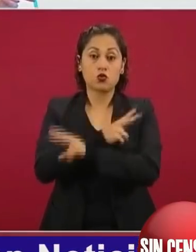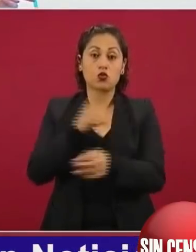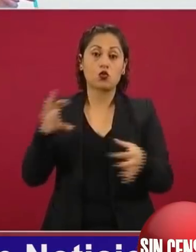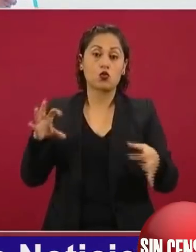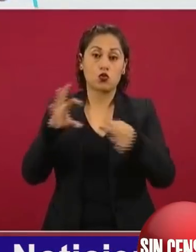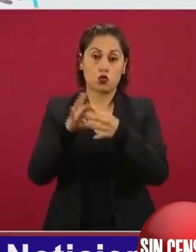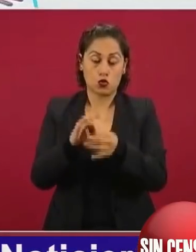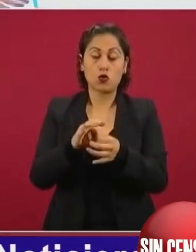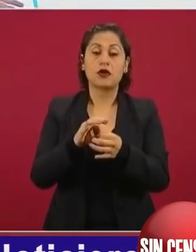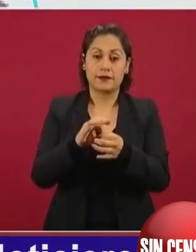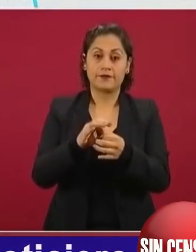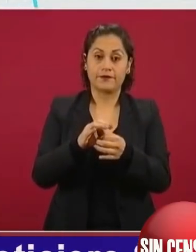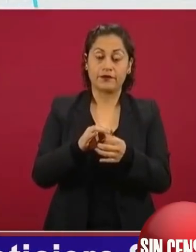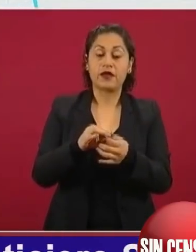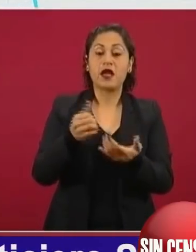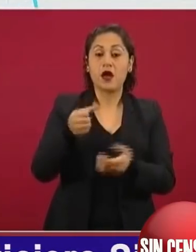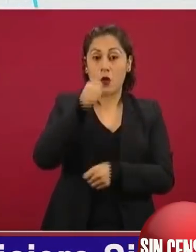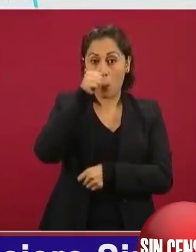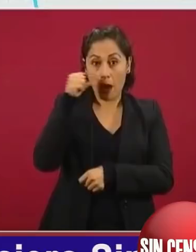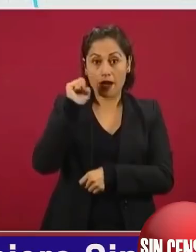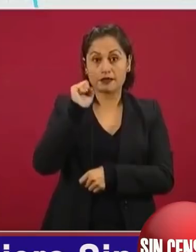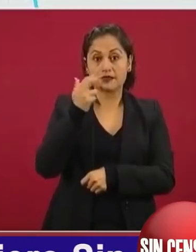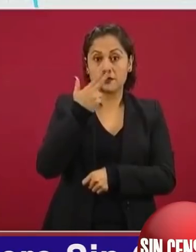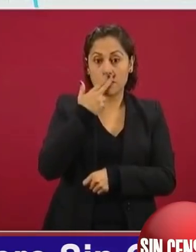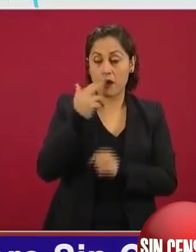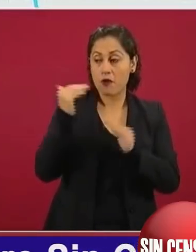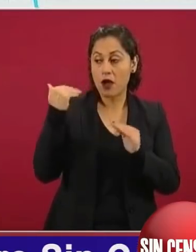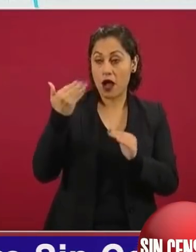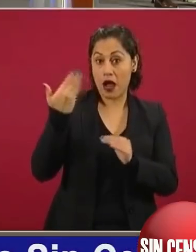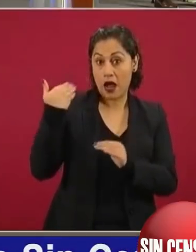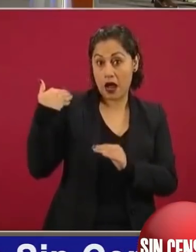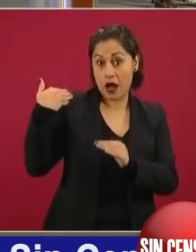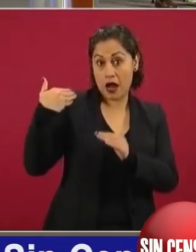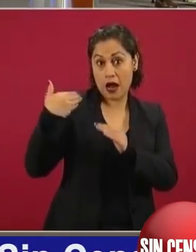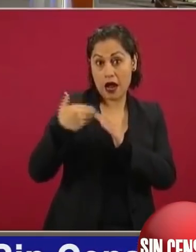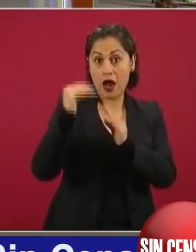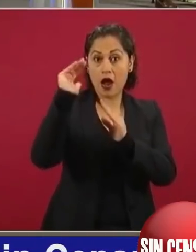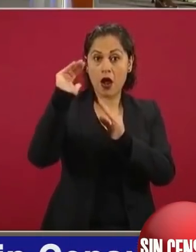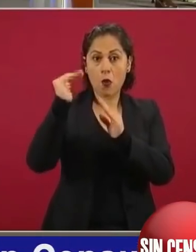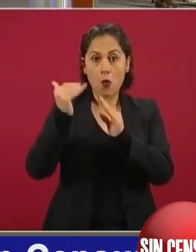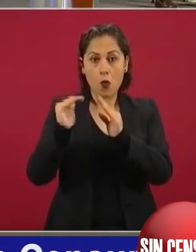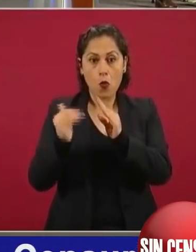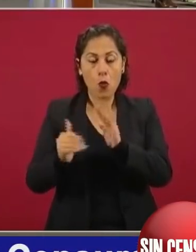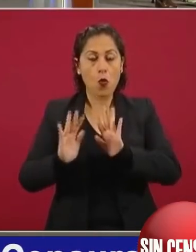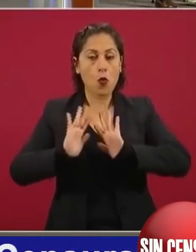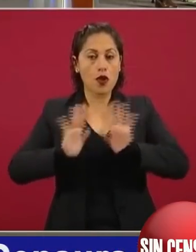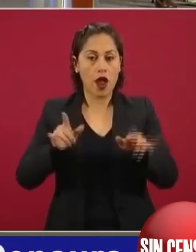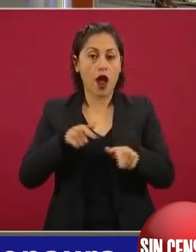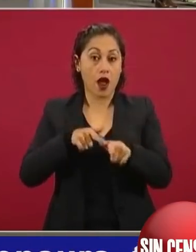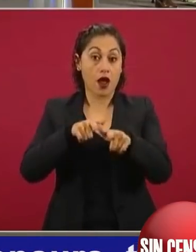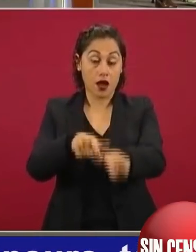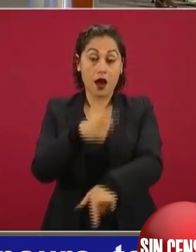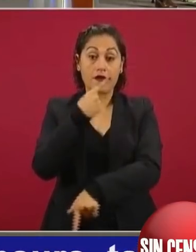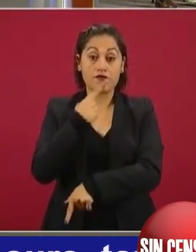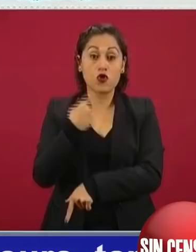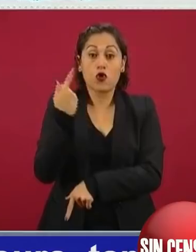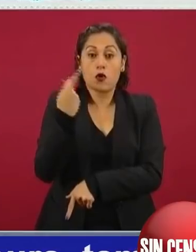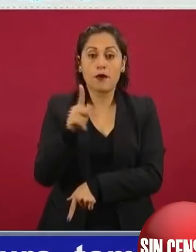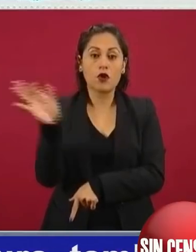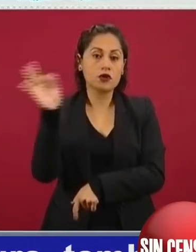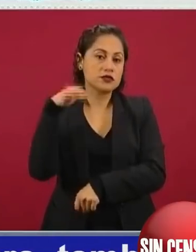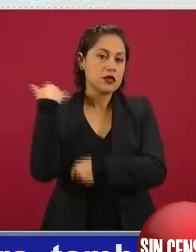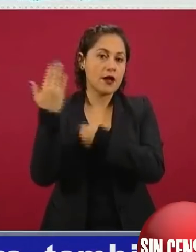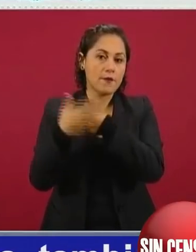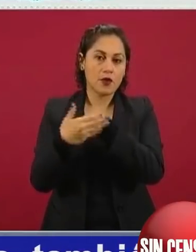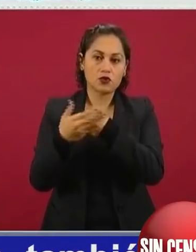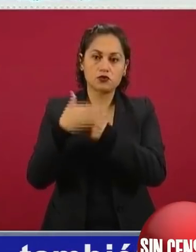de trayecto en donde empezó a reducirse. Desde luego sigue en semáforo rojo, pero al actualizarlo la siguiente semana es esperable que descienda. Vean ustedes